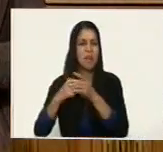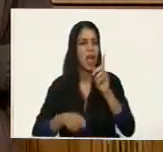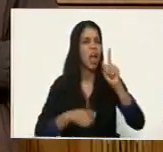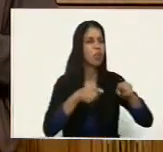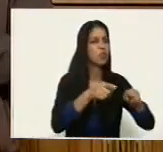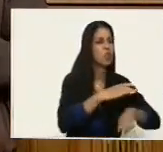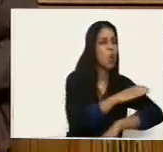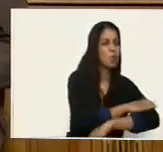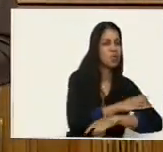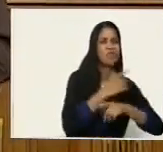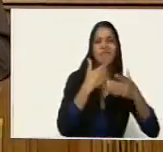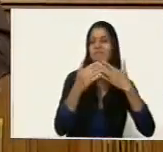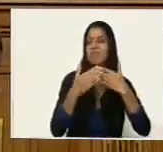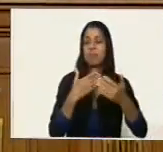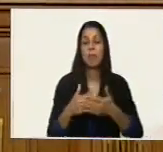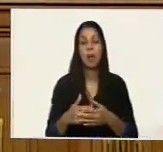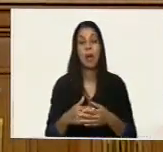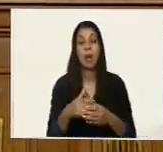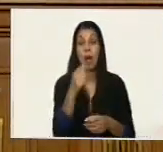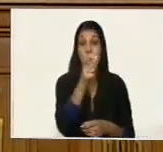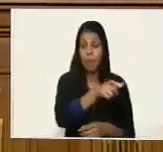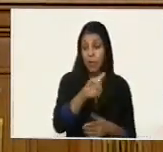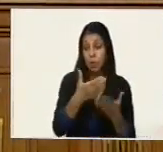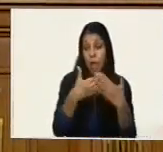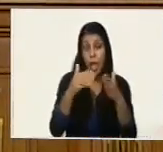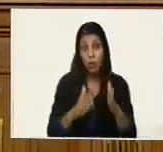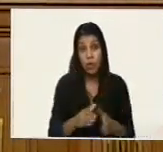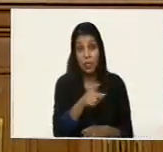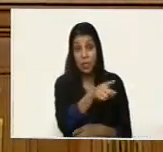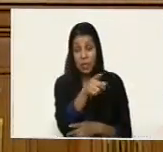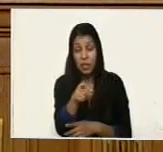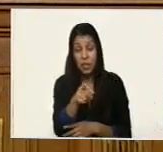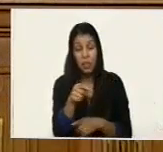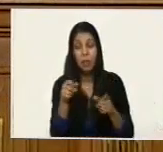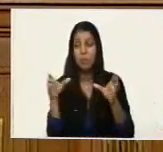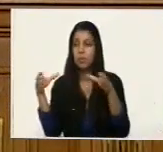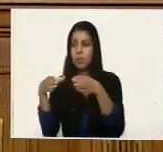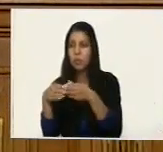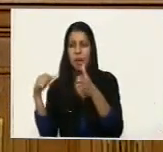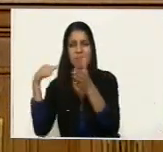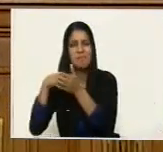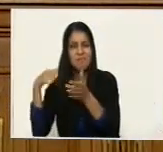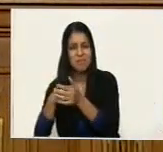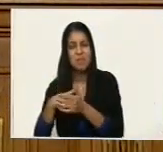todo. Y entonces, pero sobre todo los de izquierda, cuando hacían un reportaje y ponían,